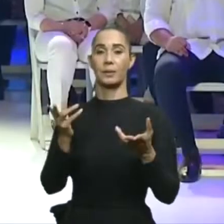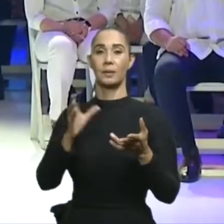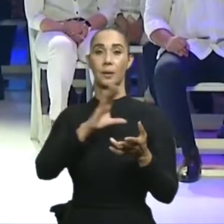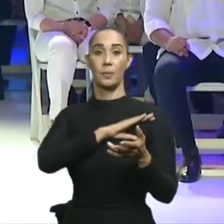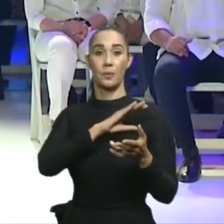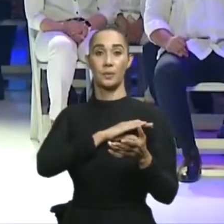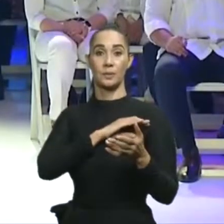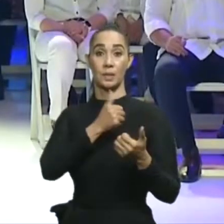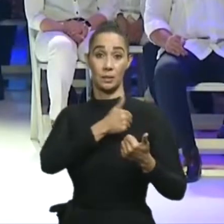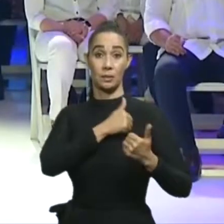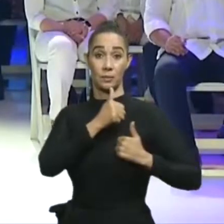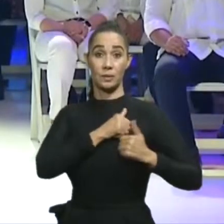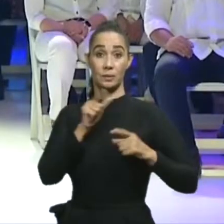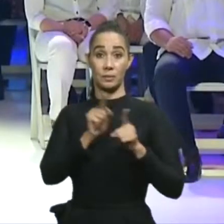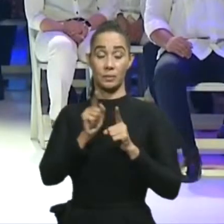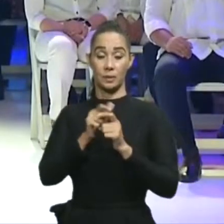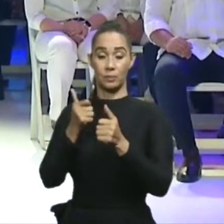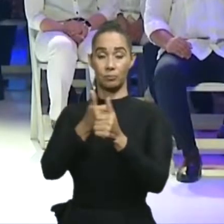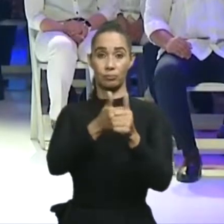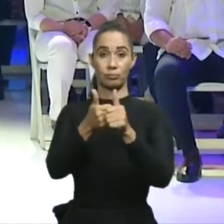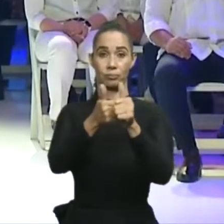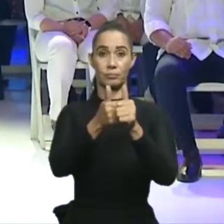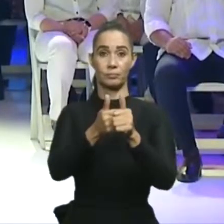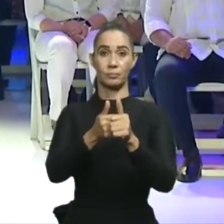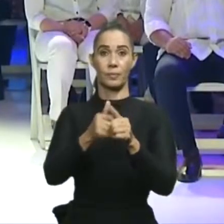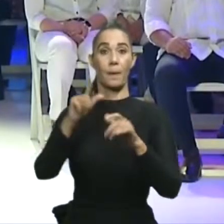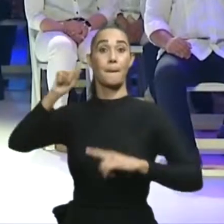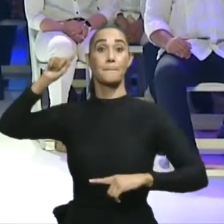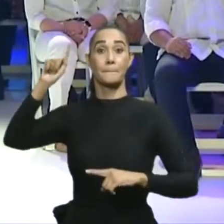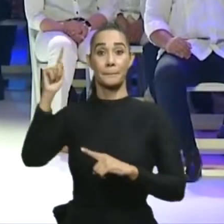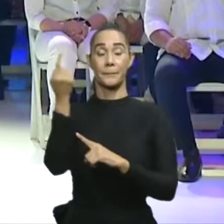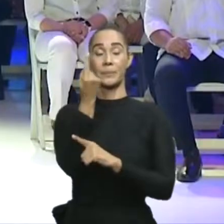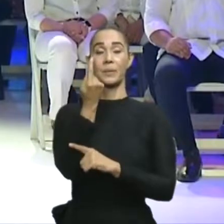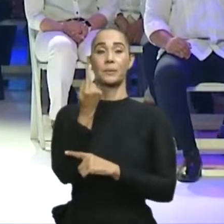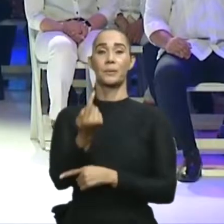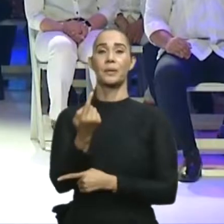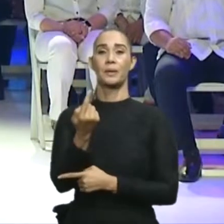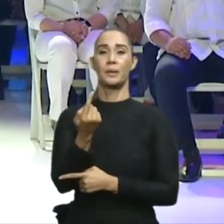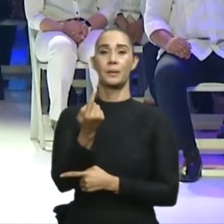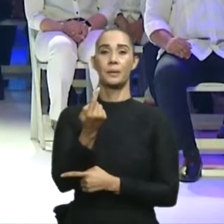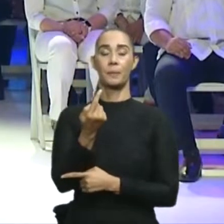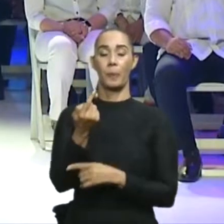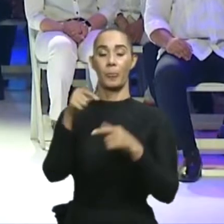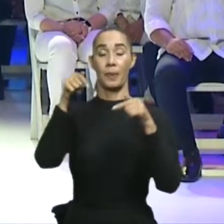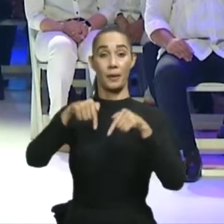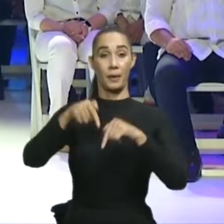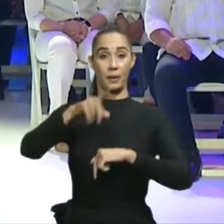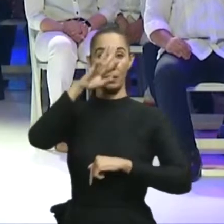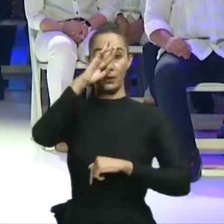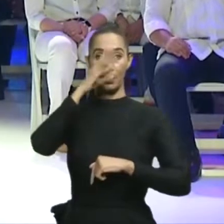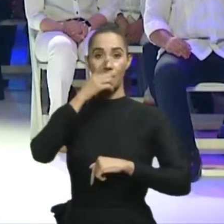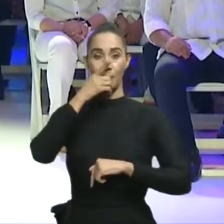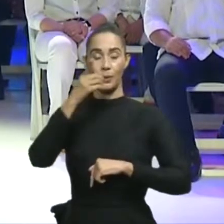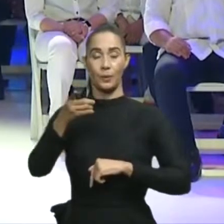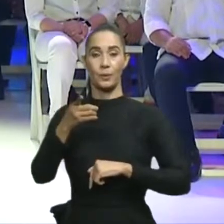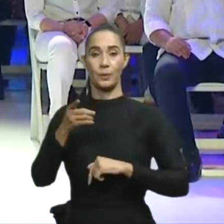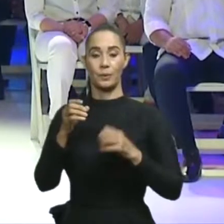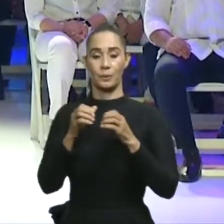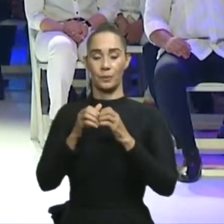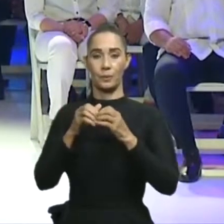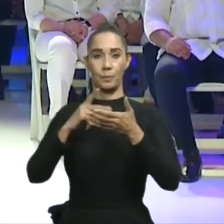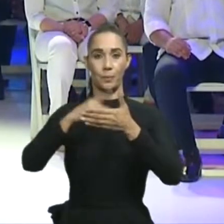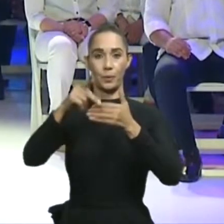nacional y de las fuerzas armadas y por primera vez por primera vez habrá en nuestro país un amplio